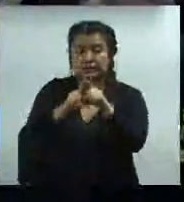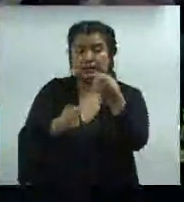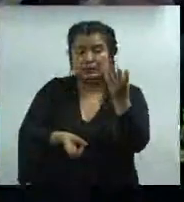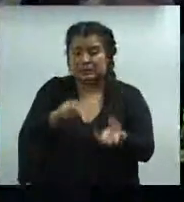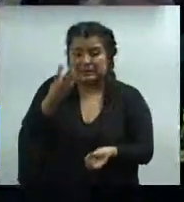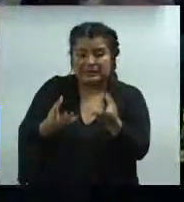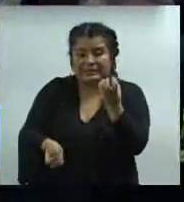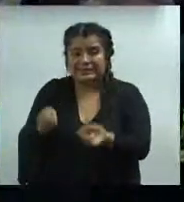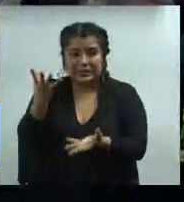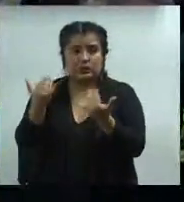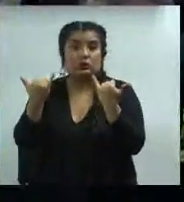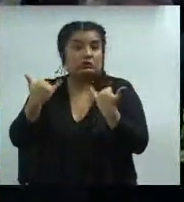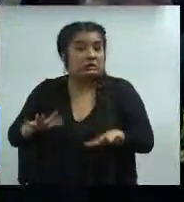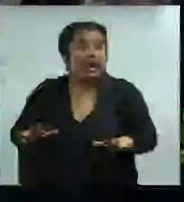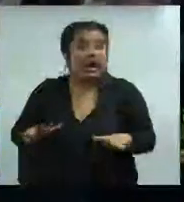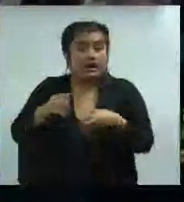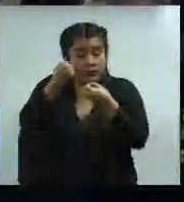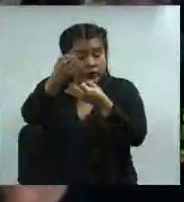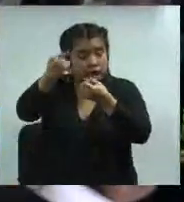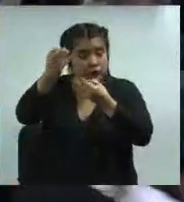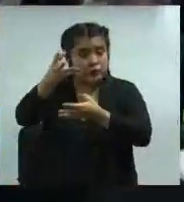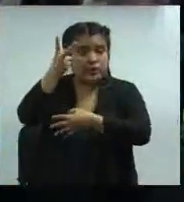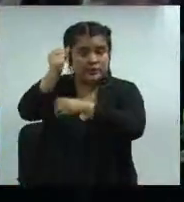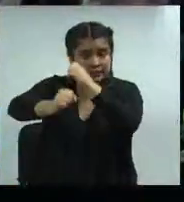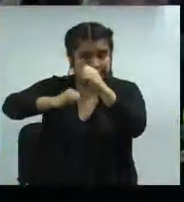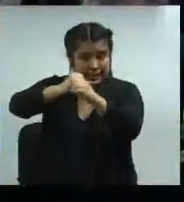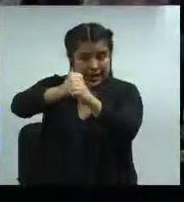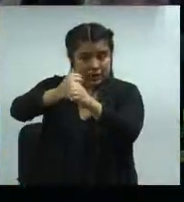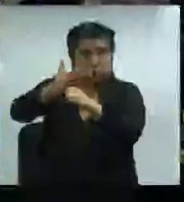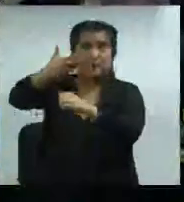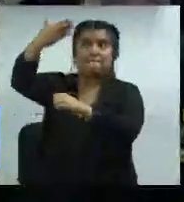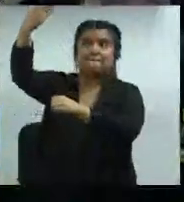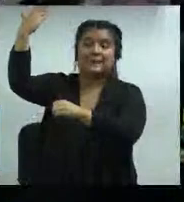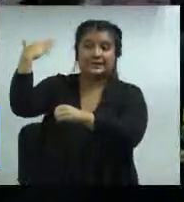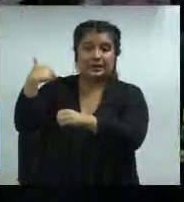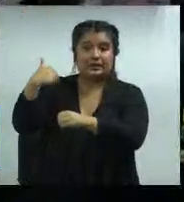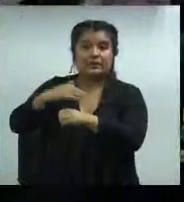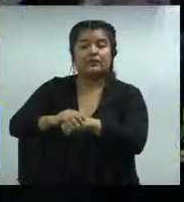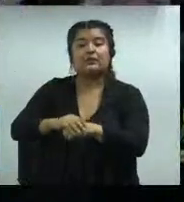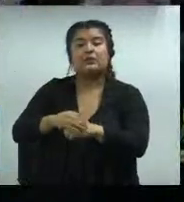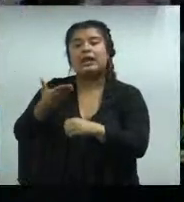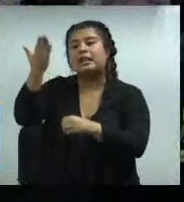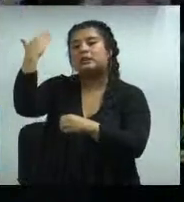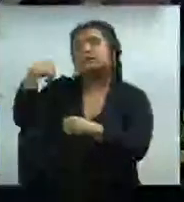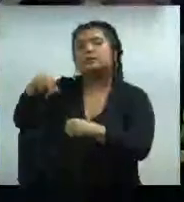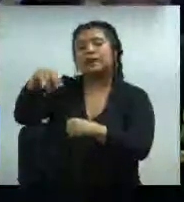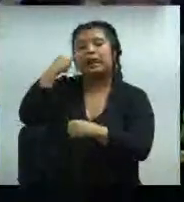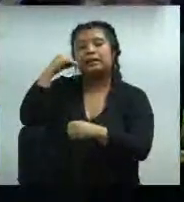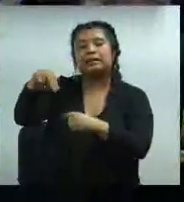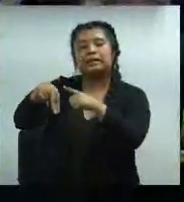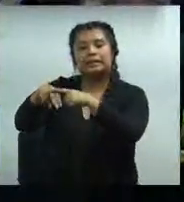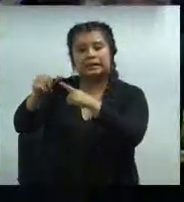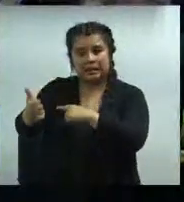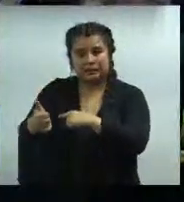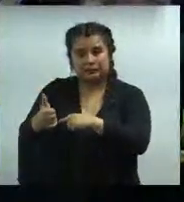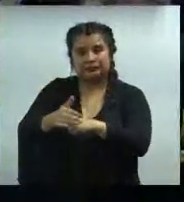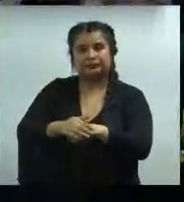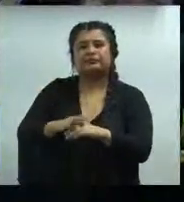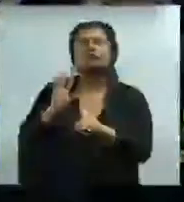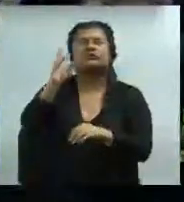incendios. Eso ya se sabía desde el año pasado, porque el año pasado fue la niña. ¿Por qué me